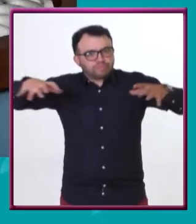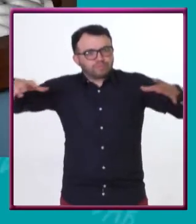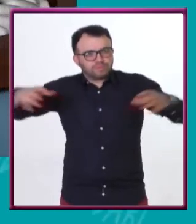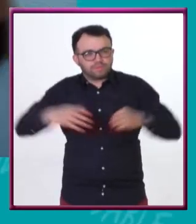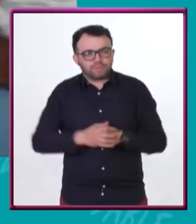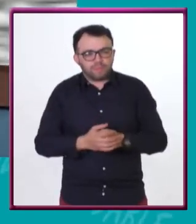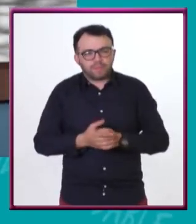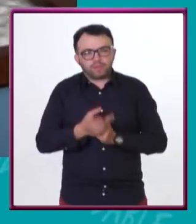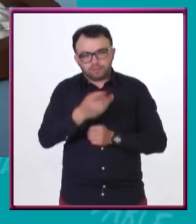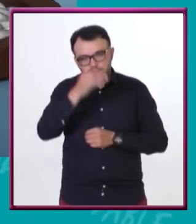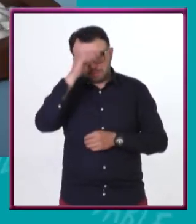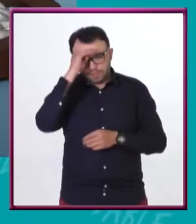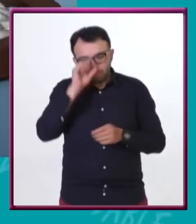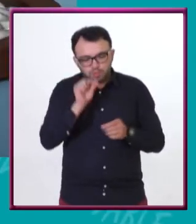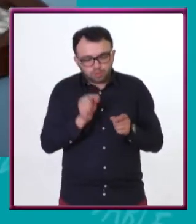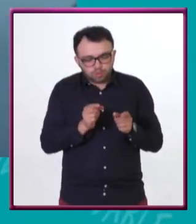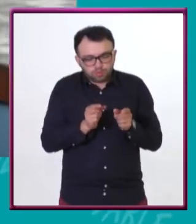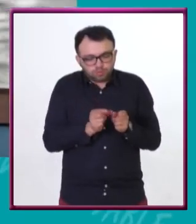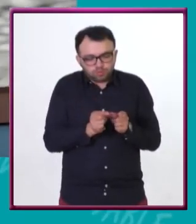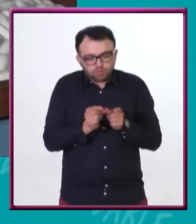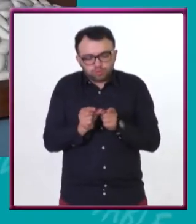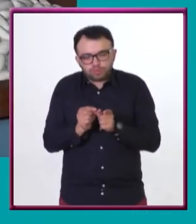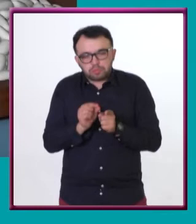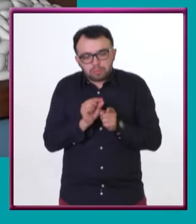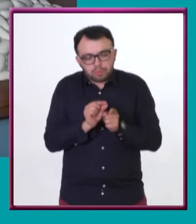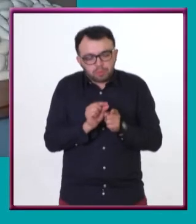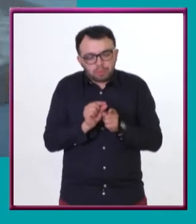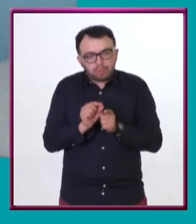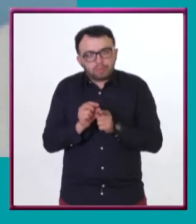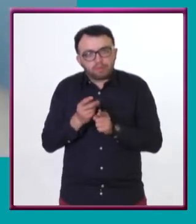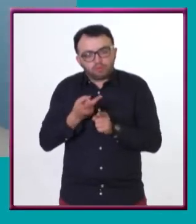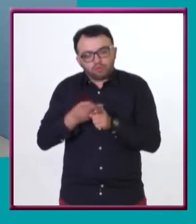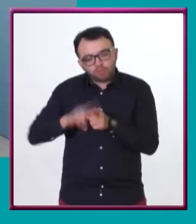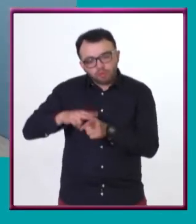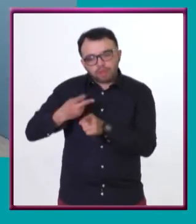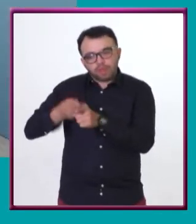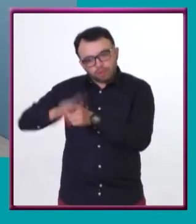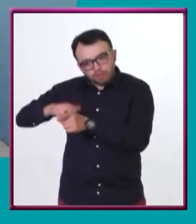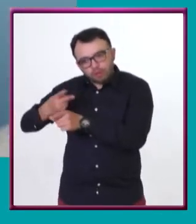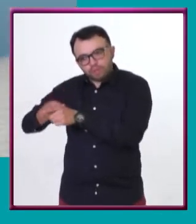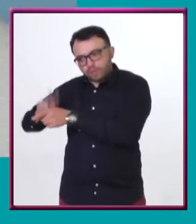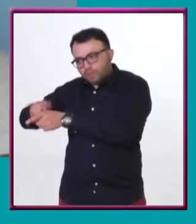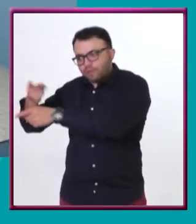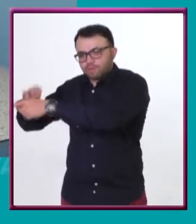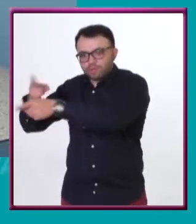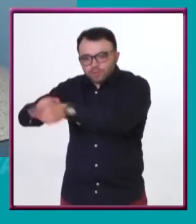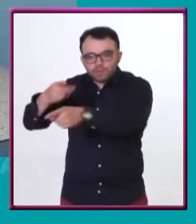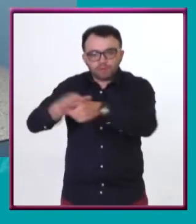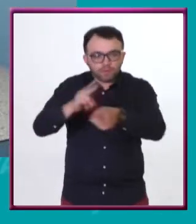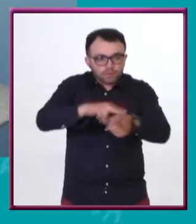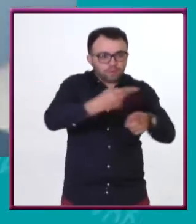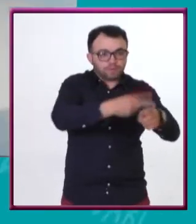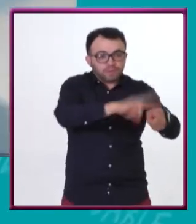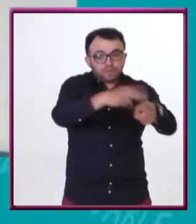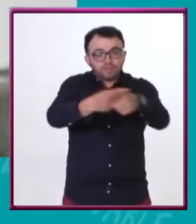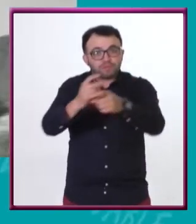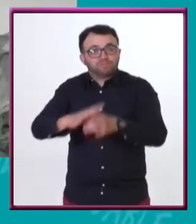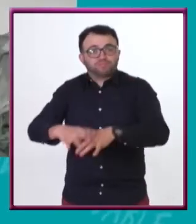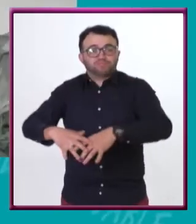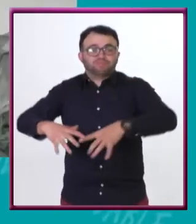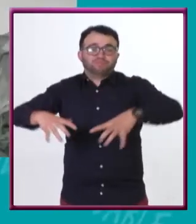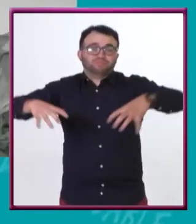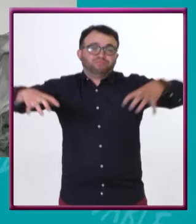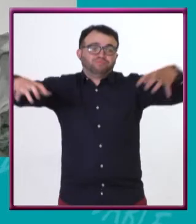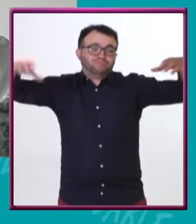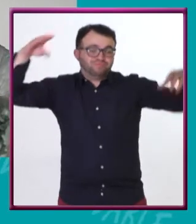casillas, parece poco trigo, pero si cada casilla dobla la cantidad de granos que hay en la anterior, y estas cantidades se